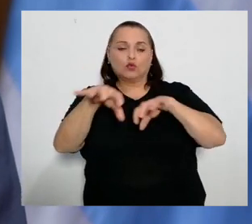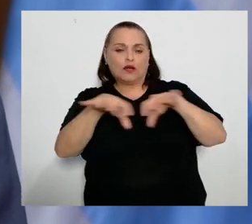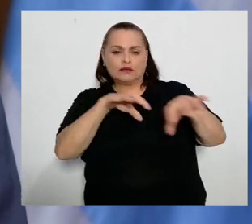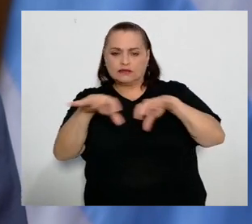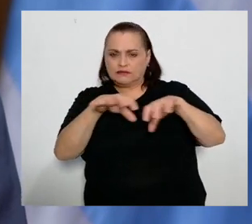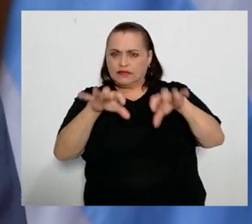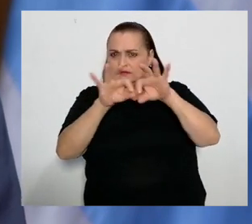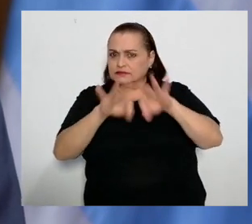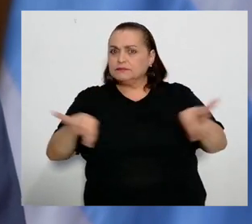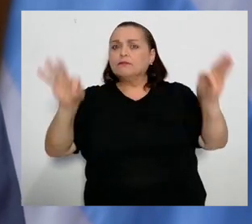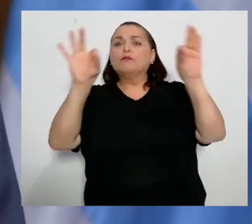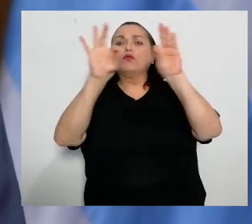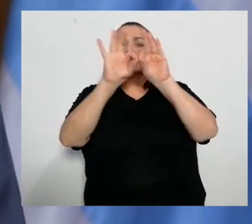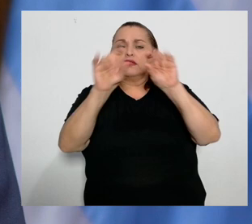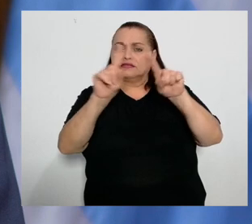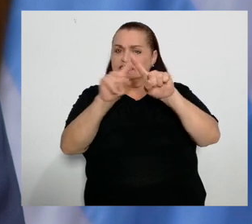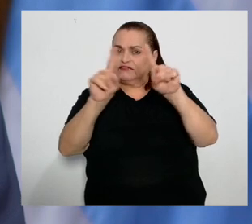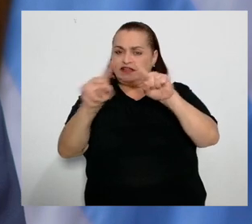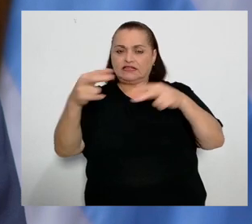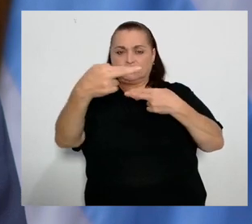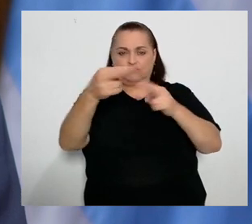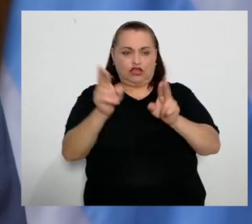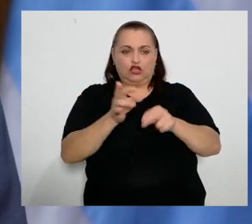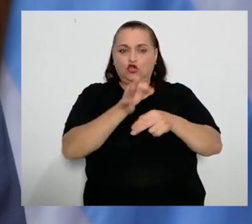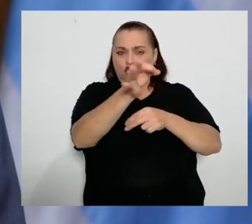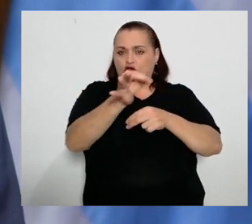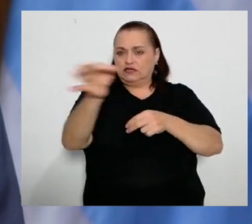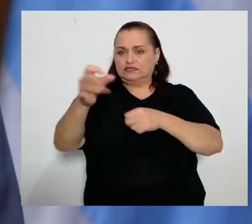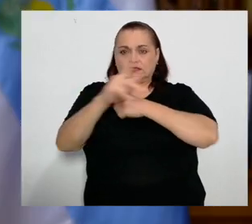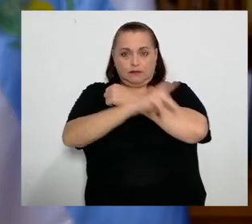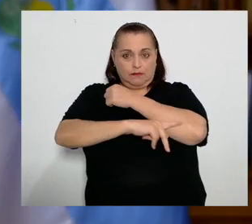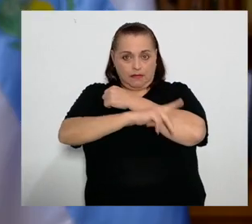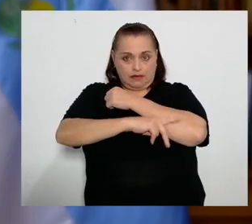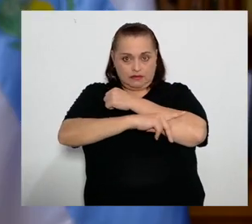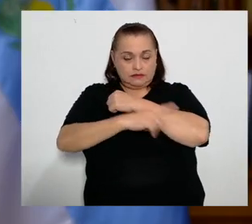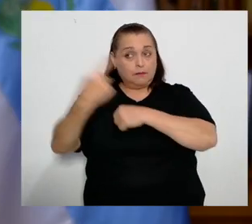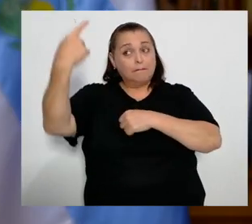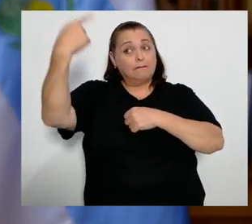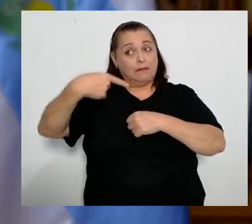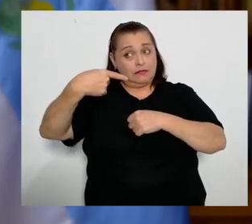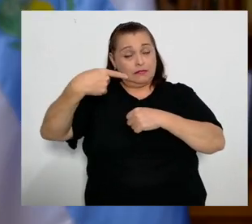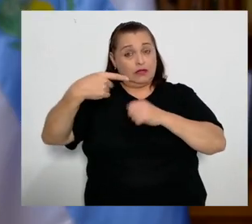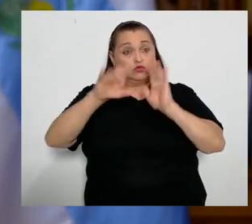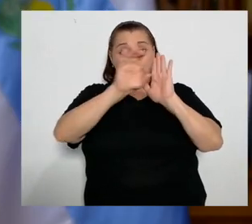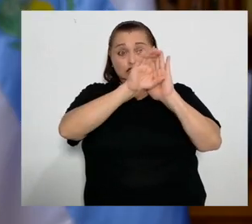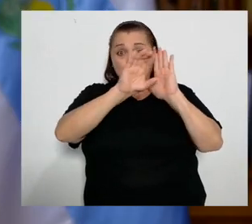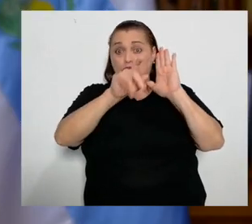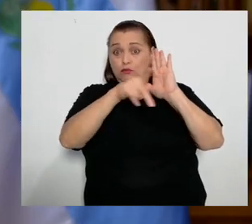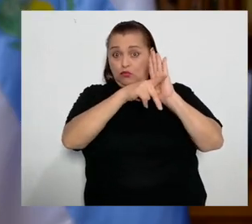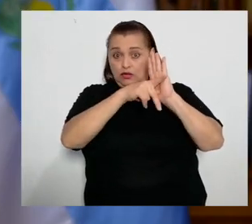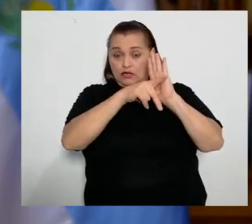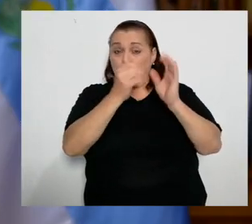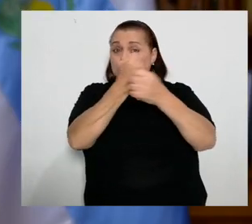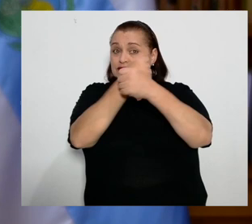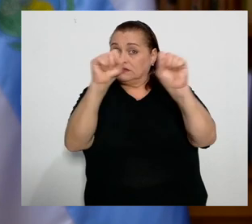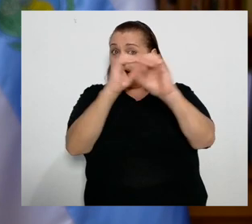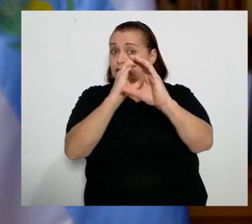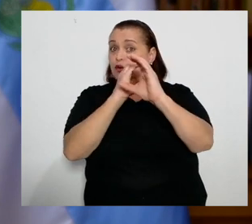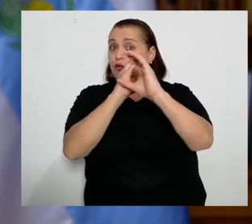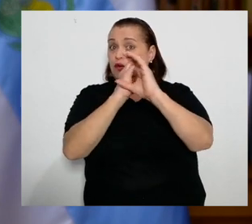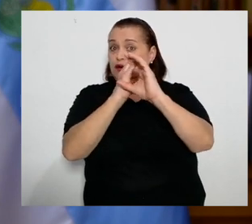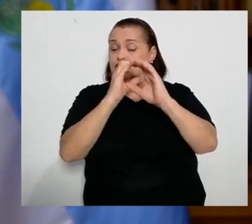nuestras actividades sustantivas en las diversas regiones del país el mandato constitucional que